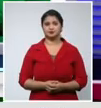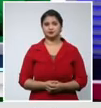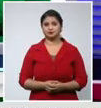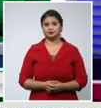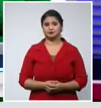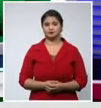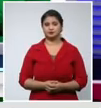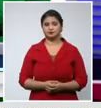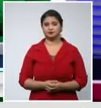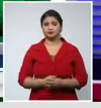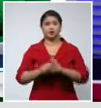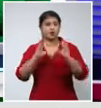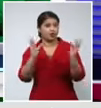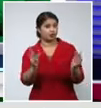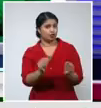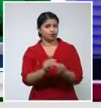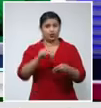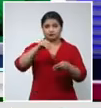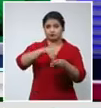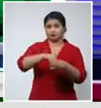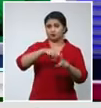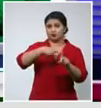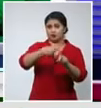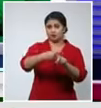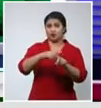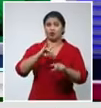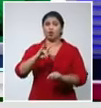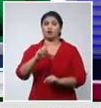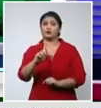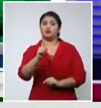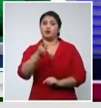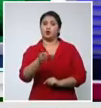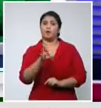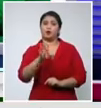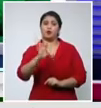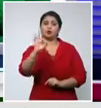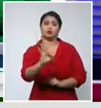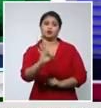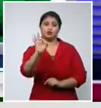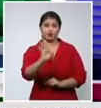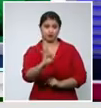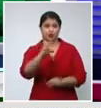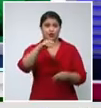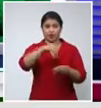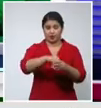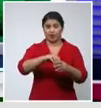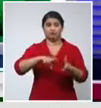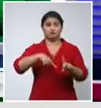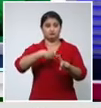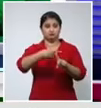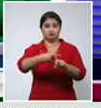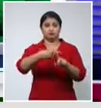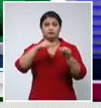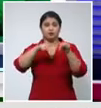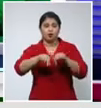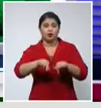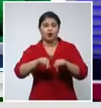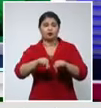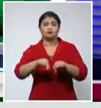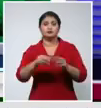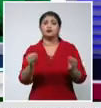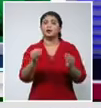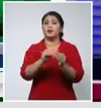el 91,4% de todos los pacientes diagnosticados en Cuba han sido contactos de